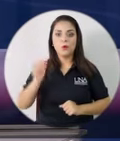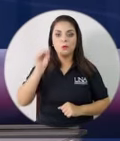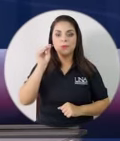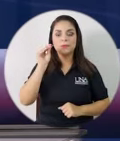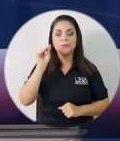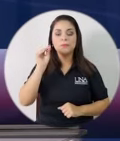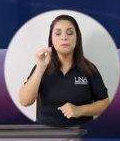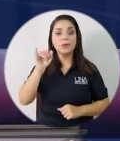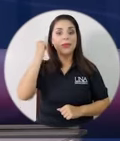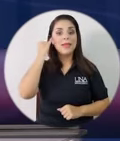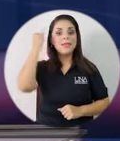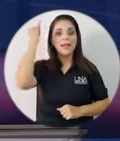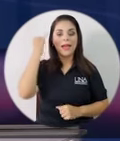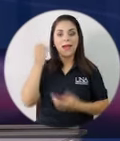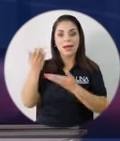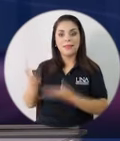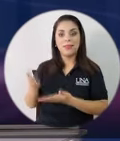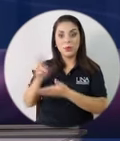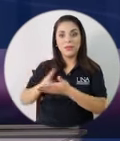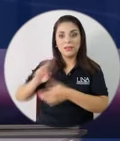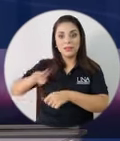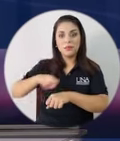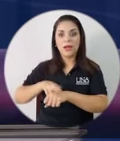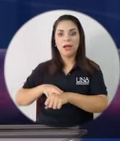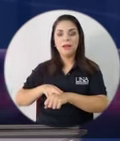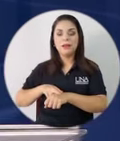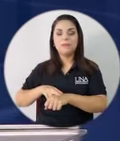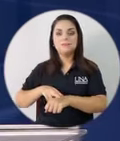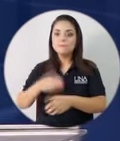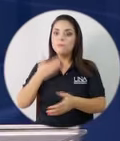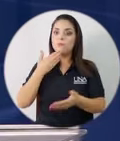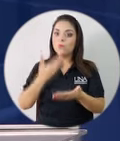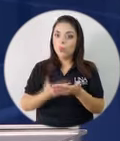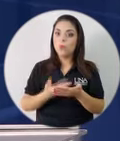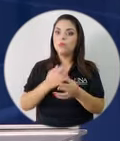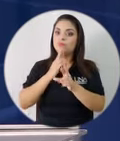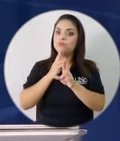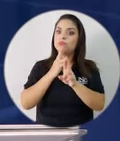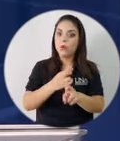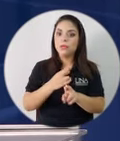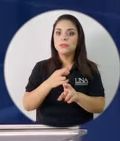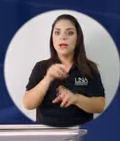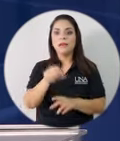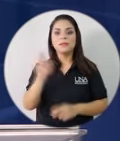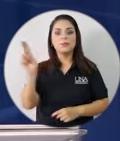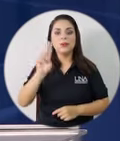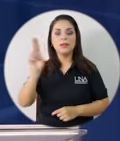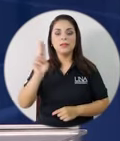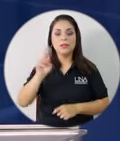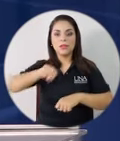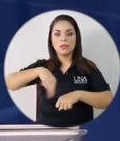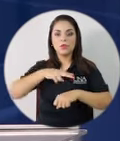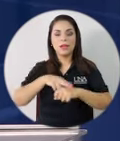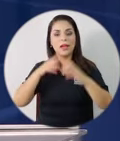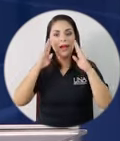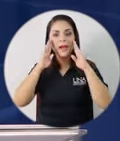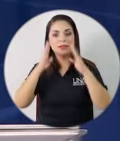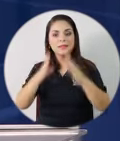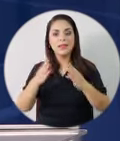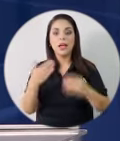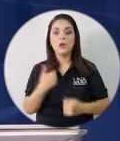Por lo que una iniciativa como esta pues definitivamente viene a responder de alguna manera a esa urgencia nacional que tenemos de atender a